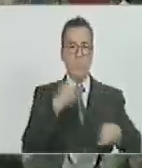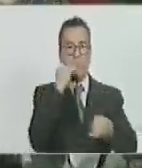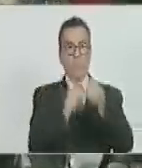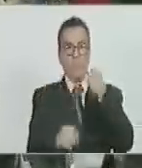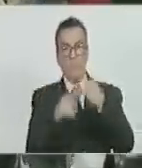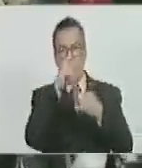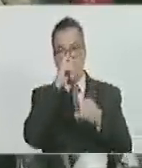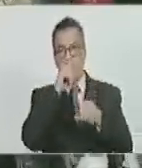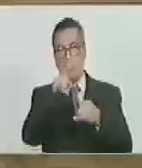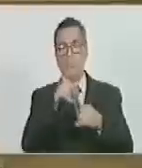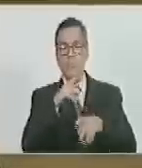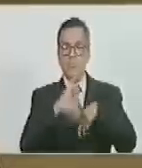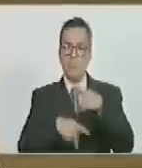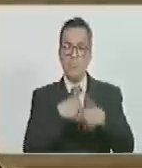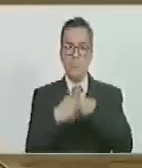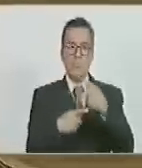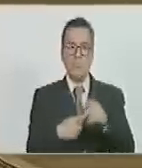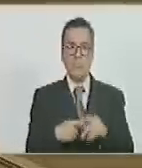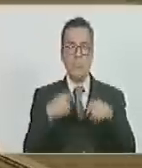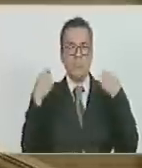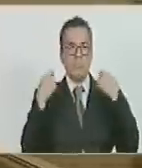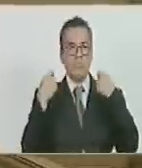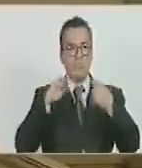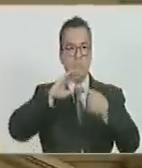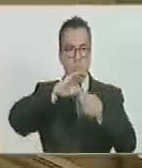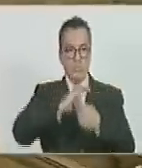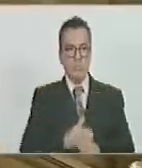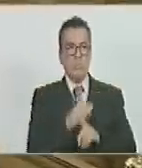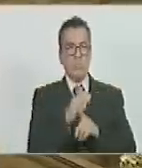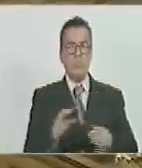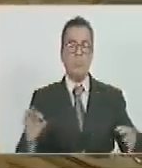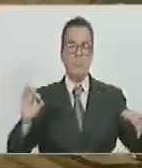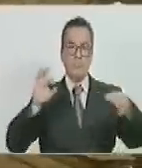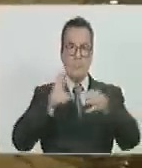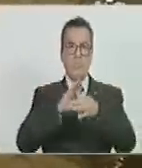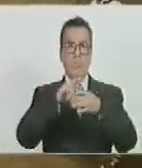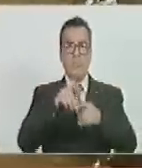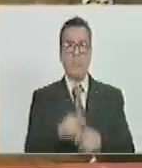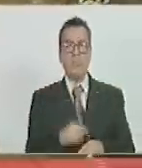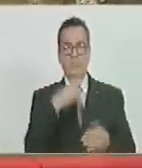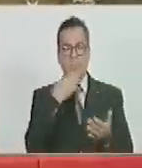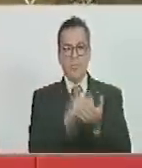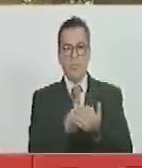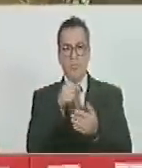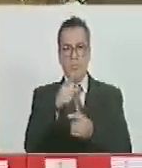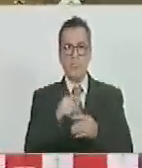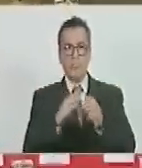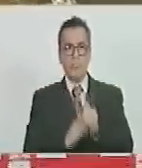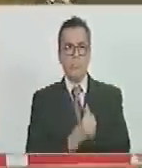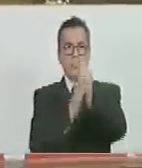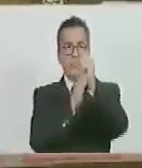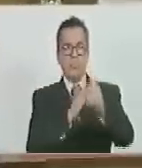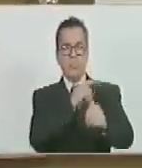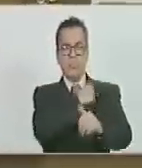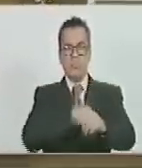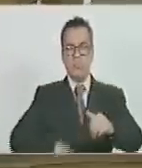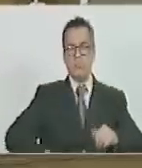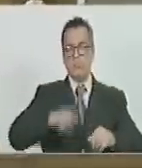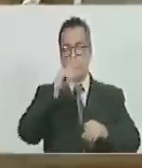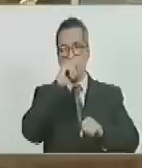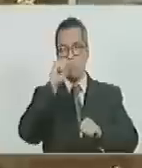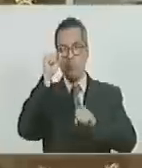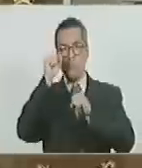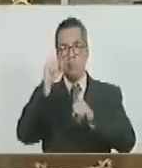años producto de las medidas coercitivas unilaterales y que gracias al liderazgo del presidente Nicolás